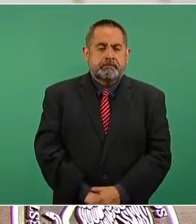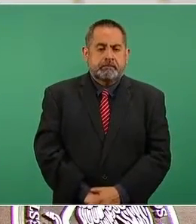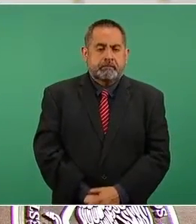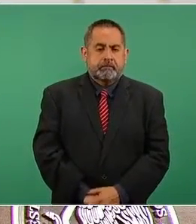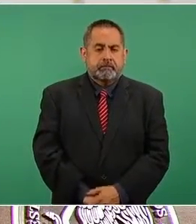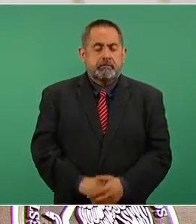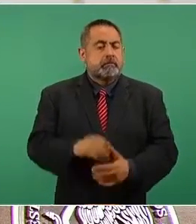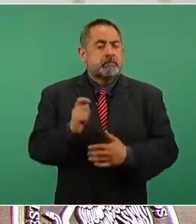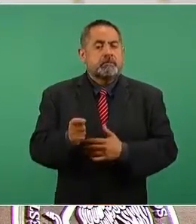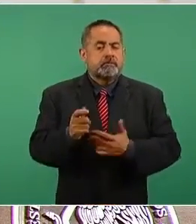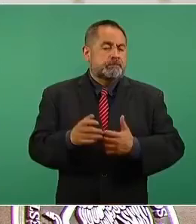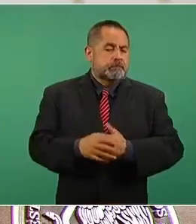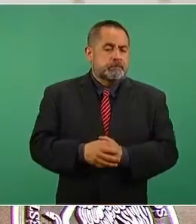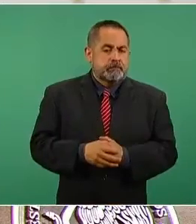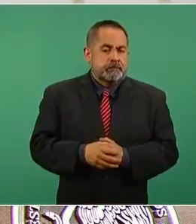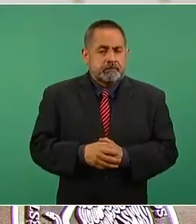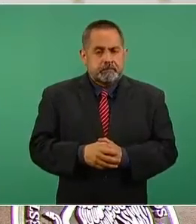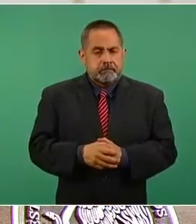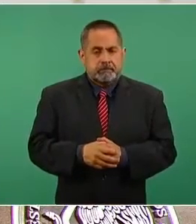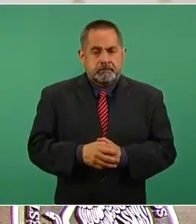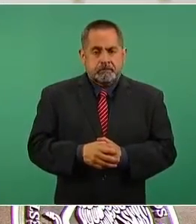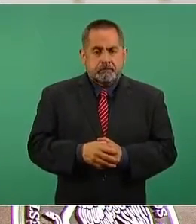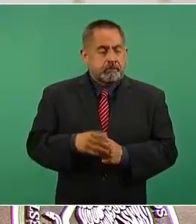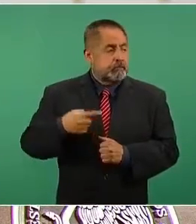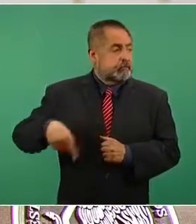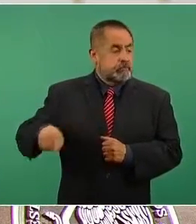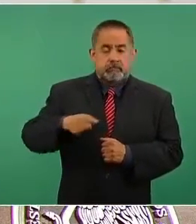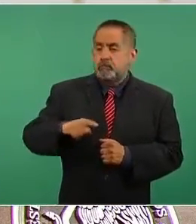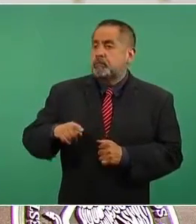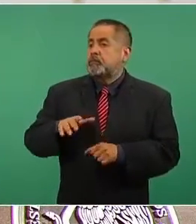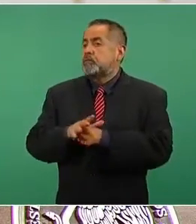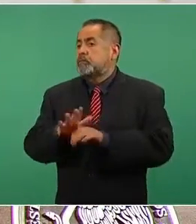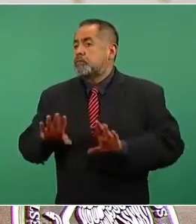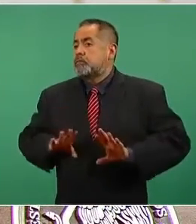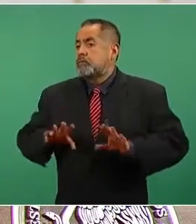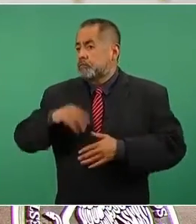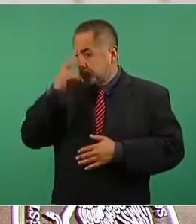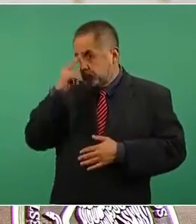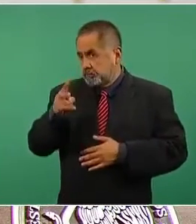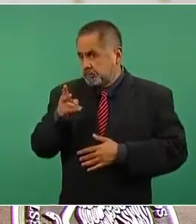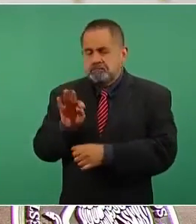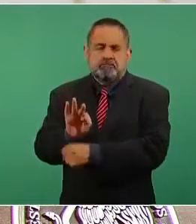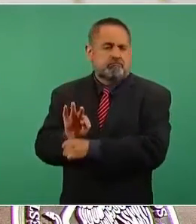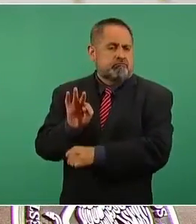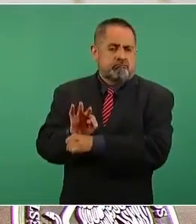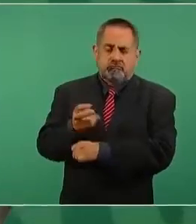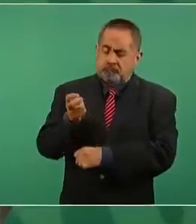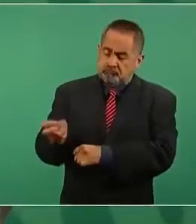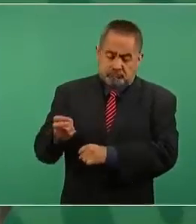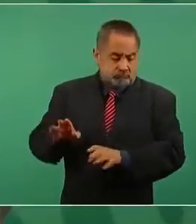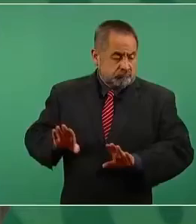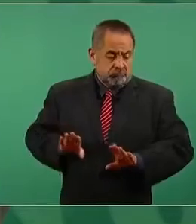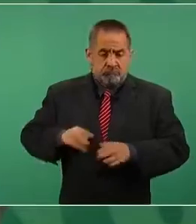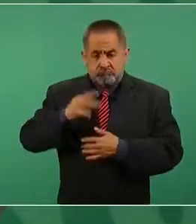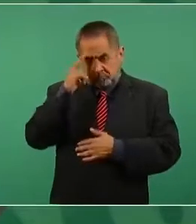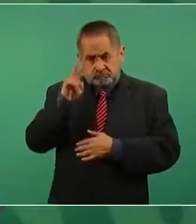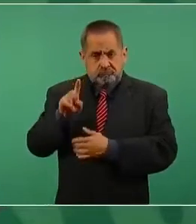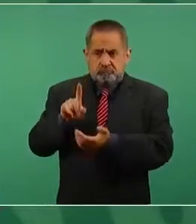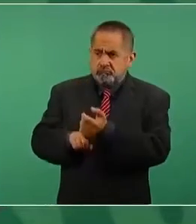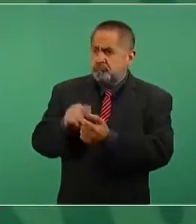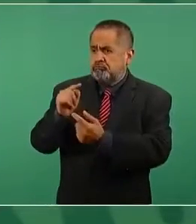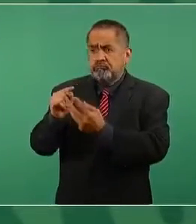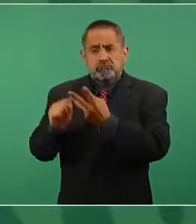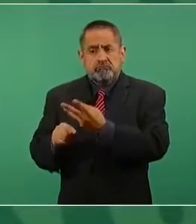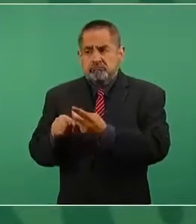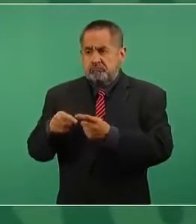y defensa de los intereses de México, de los intereses del